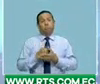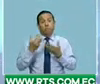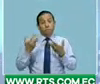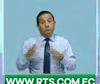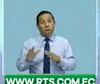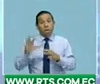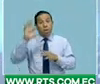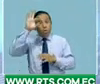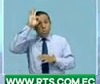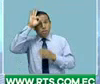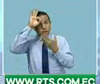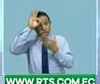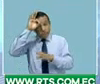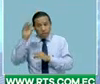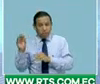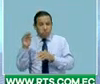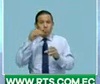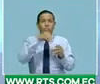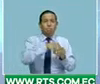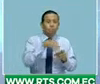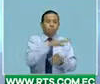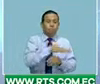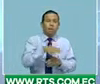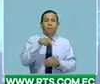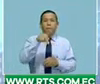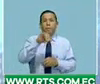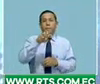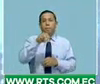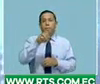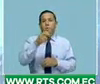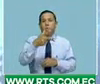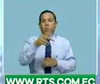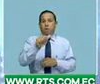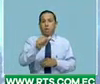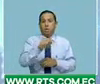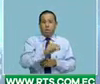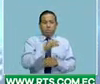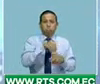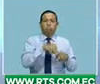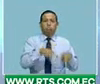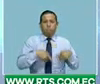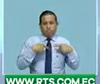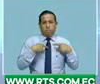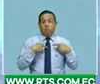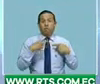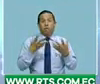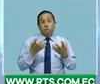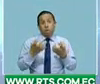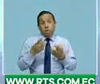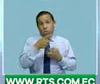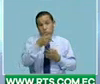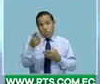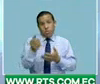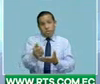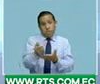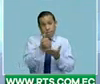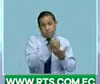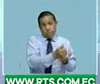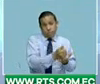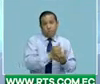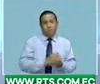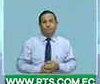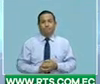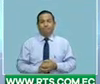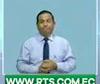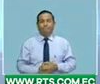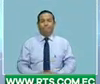en la parroquia Pimocha donde residen, esperando contar con su valiosa ayuda. Desde Los Ríos, informó Odette